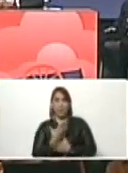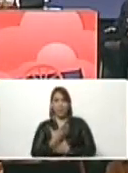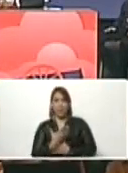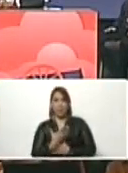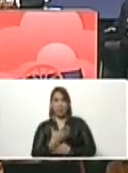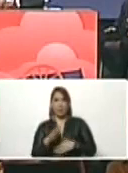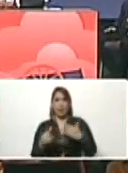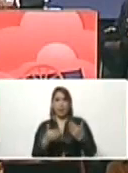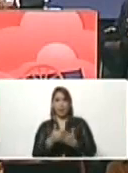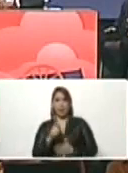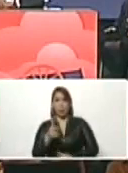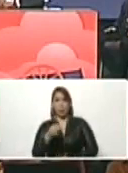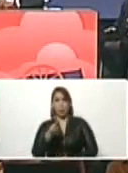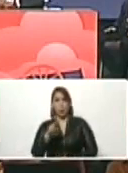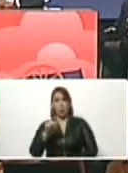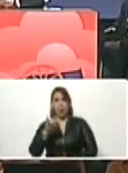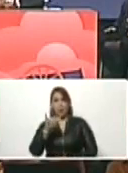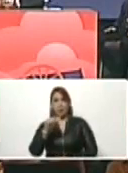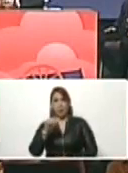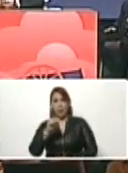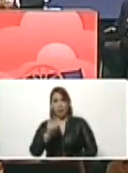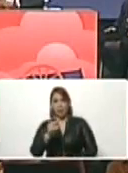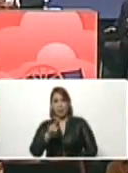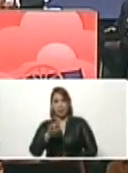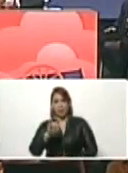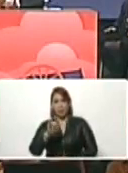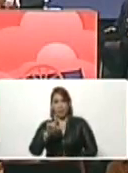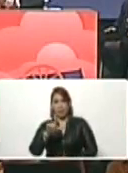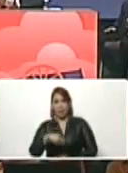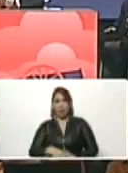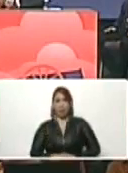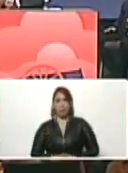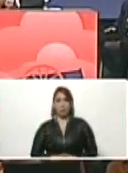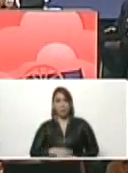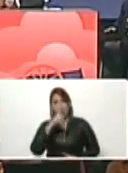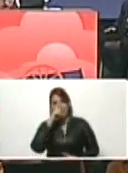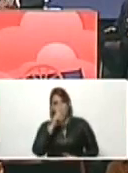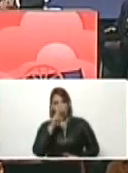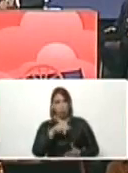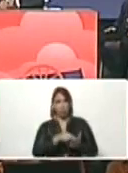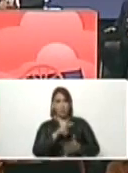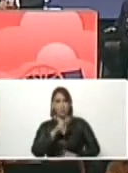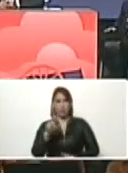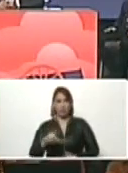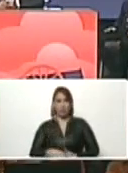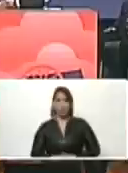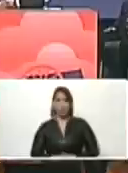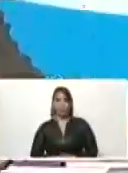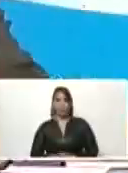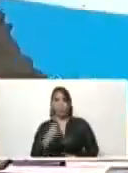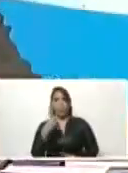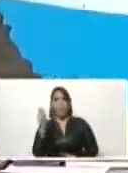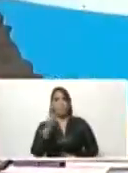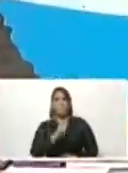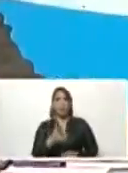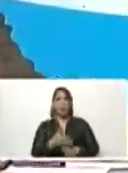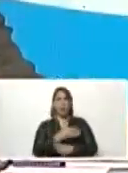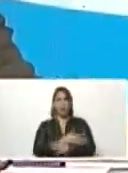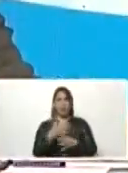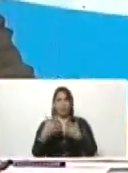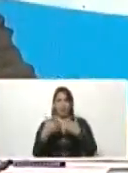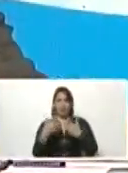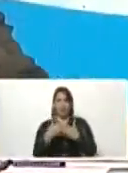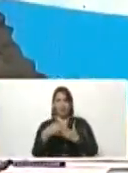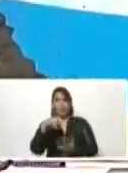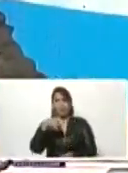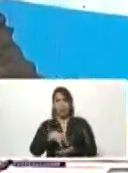de Guayaquil. Sucre, 21 de mayo del año 21. O sea, un mes antes de la batalla de Carabobo,